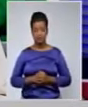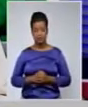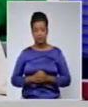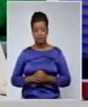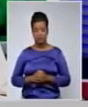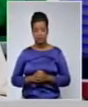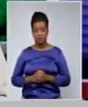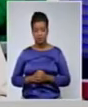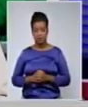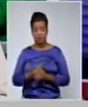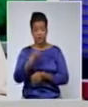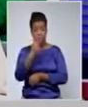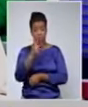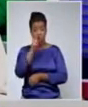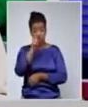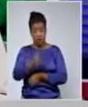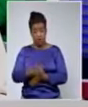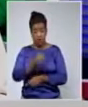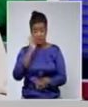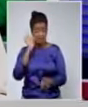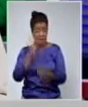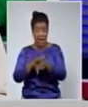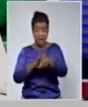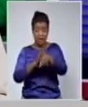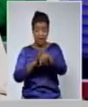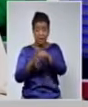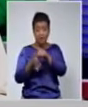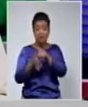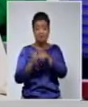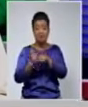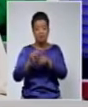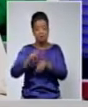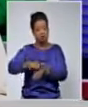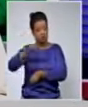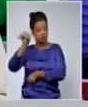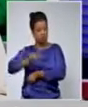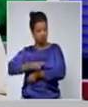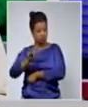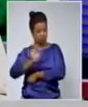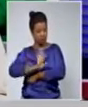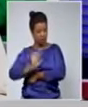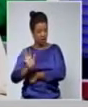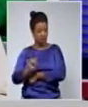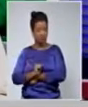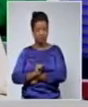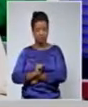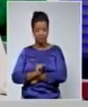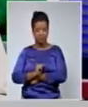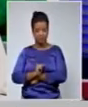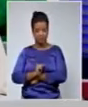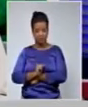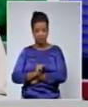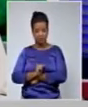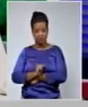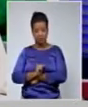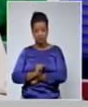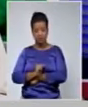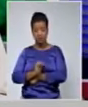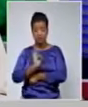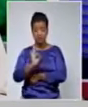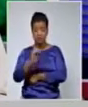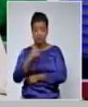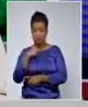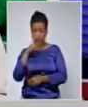2 evacuados al inicio, igual que los 54 que han retornado a sus países después de diagnosticados. Como